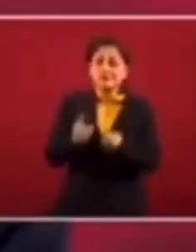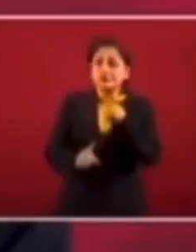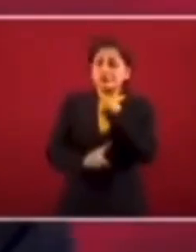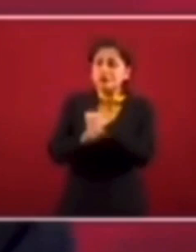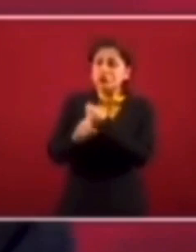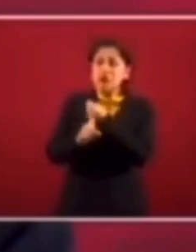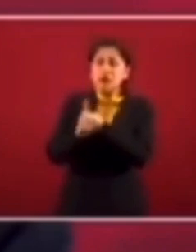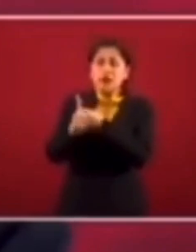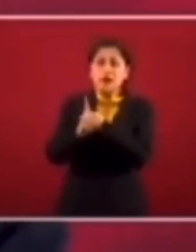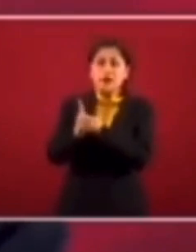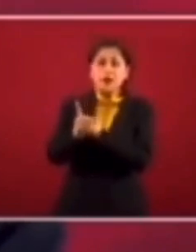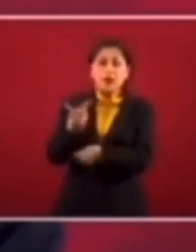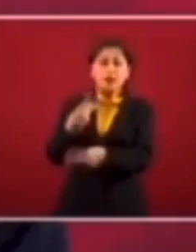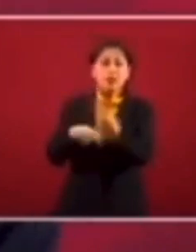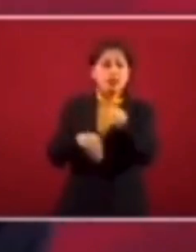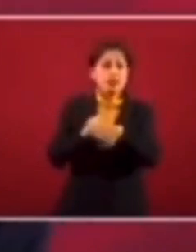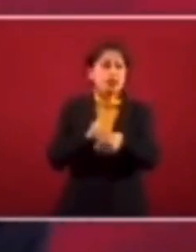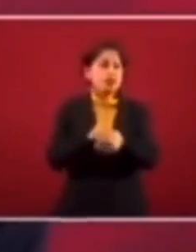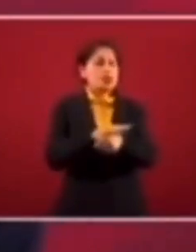para